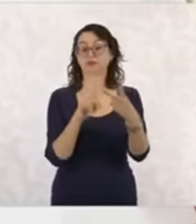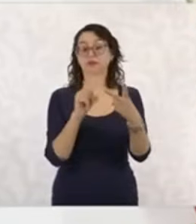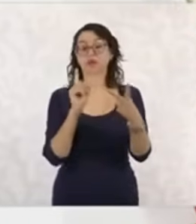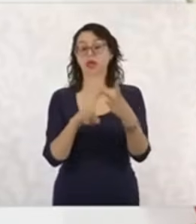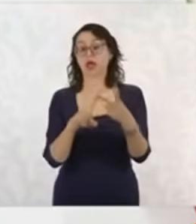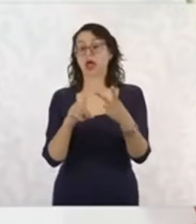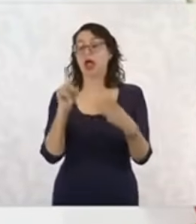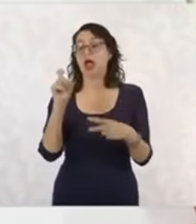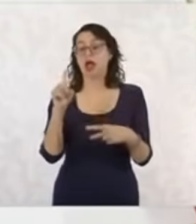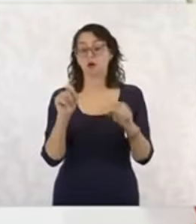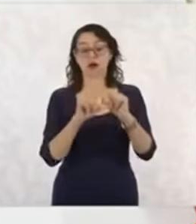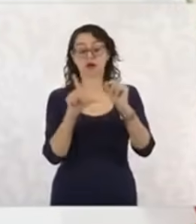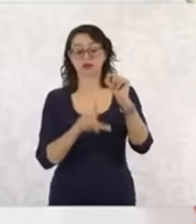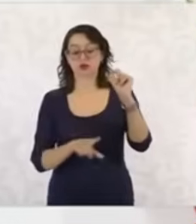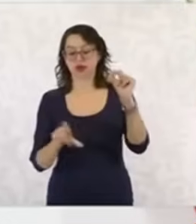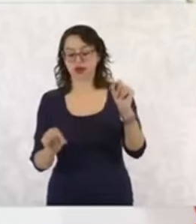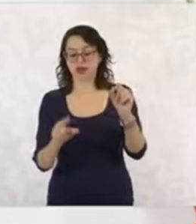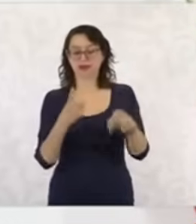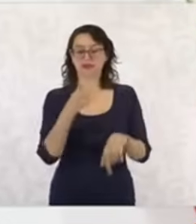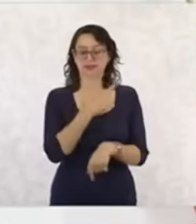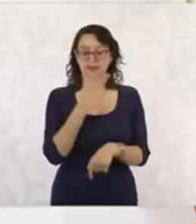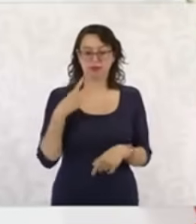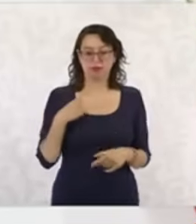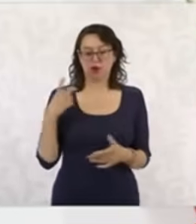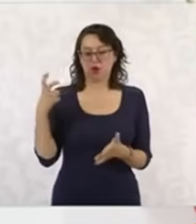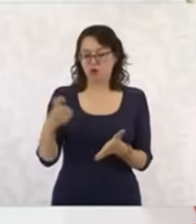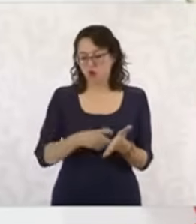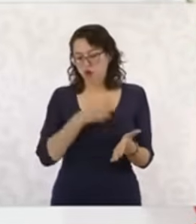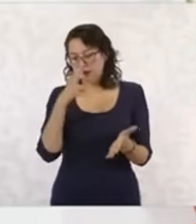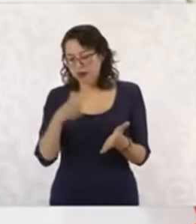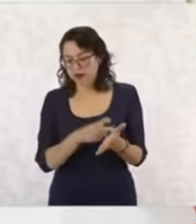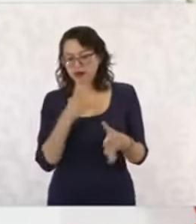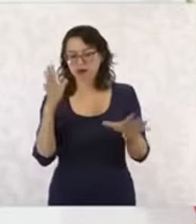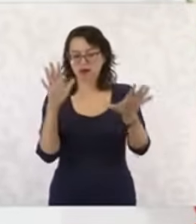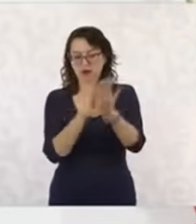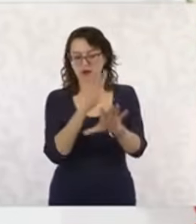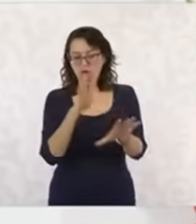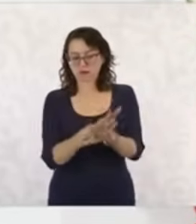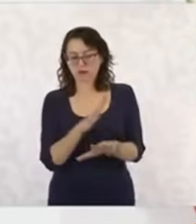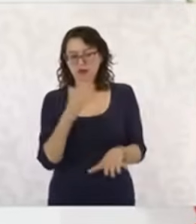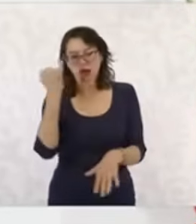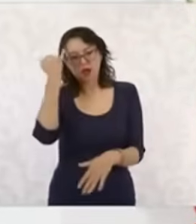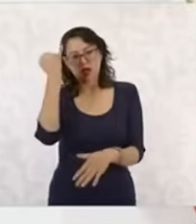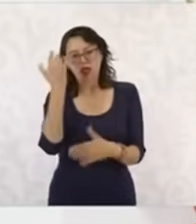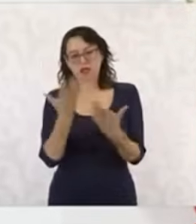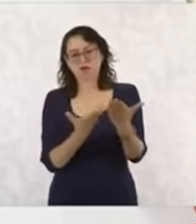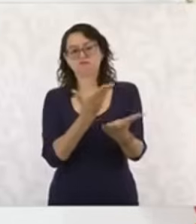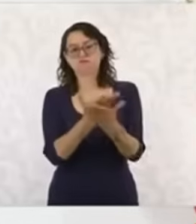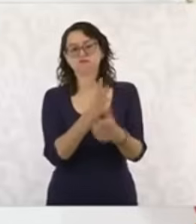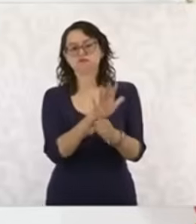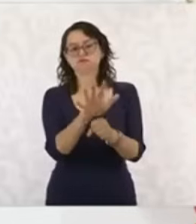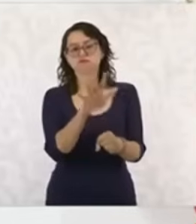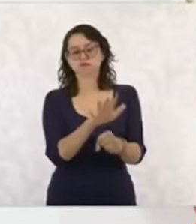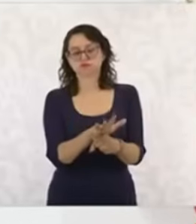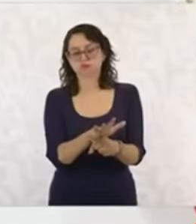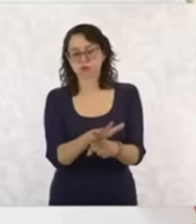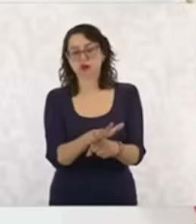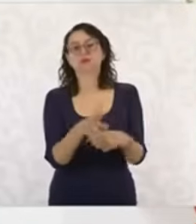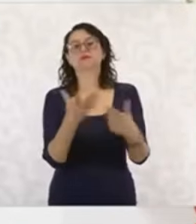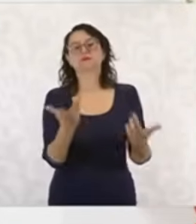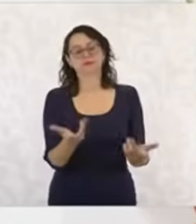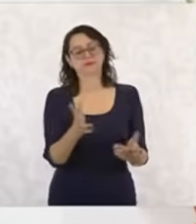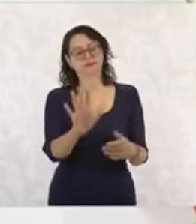posibles reformas que vamos a someter a consideración del Poder Legislativo, primero decir que devienen de